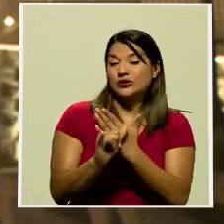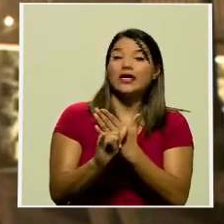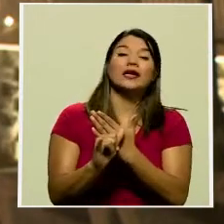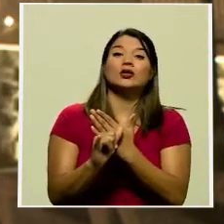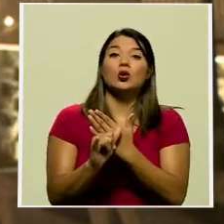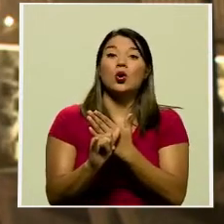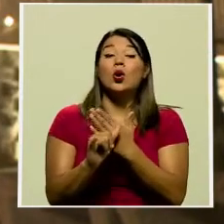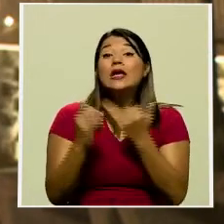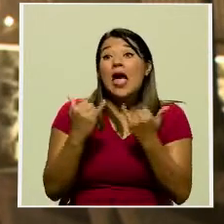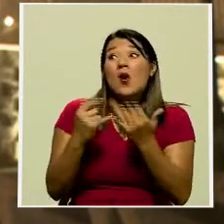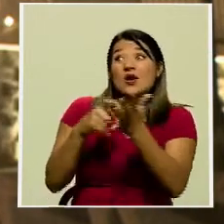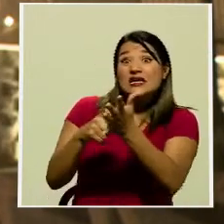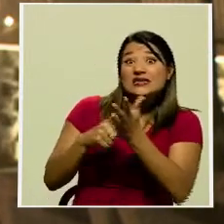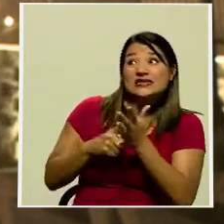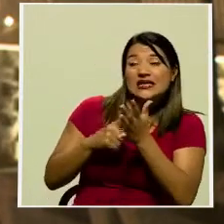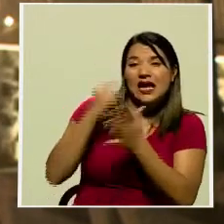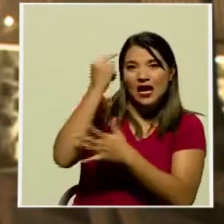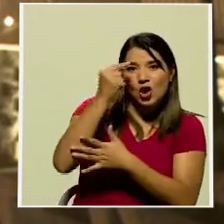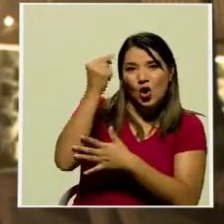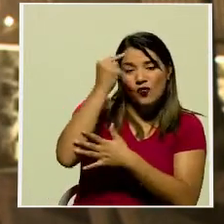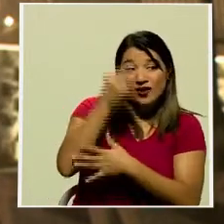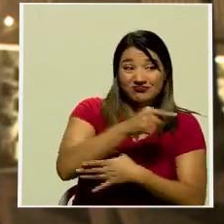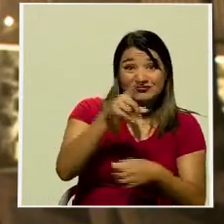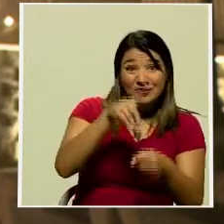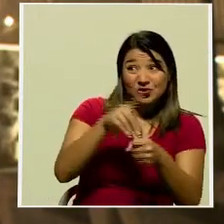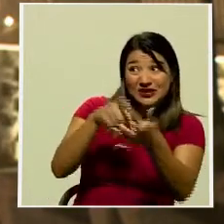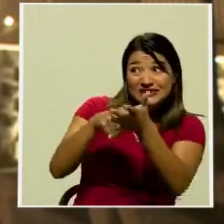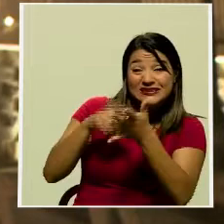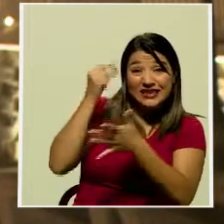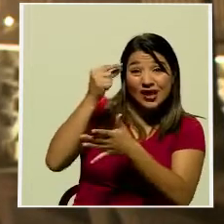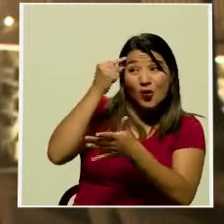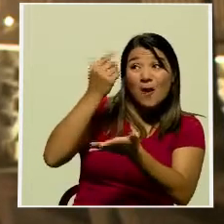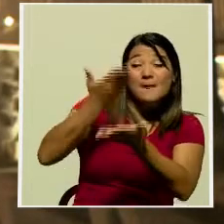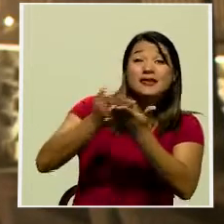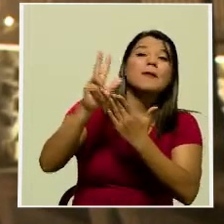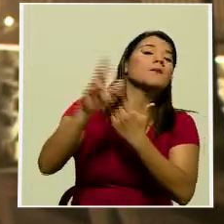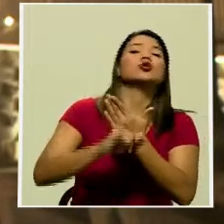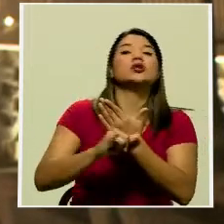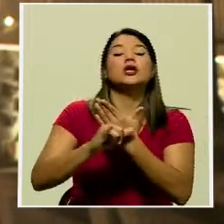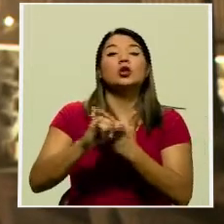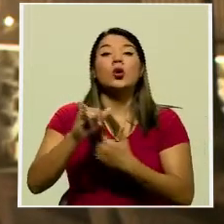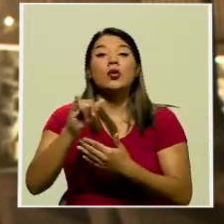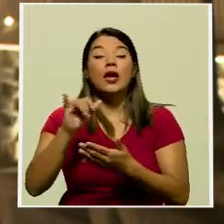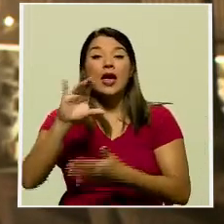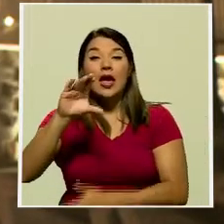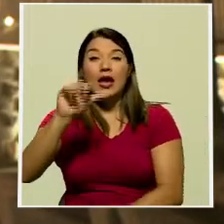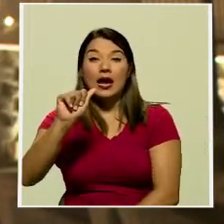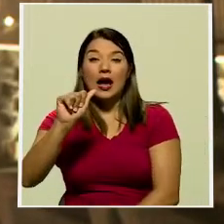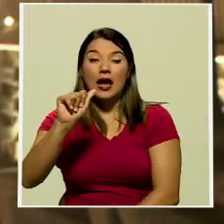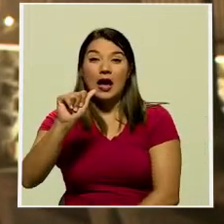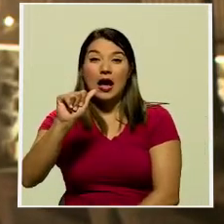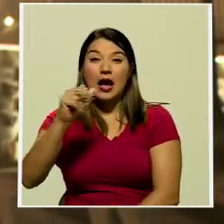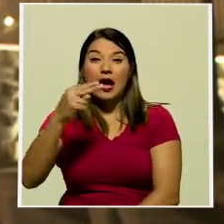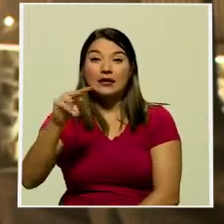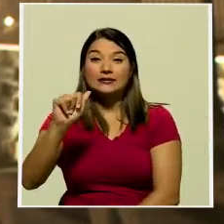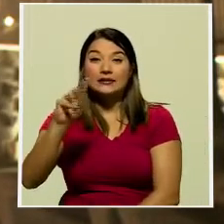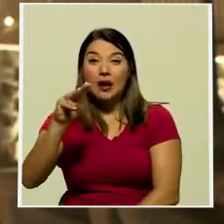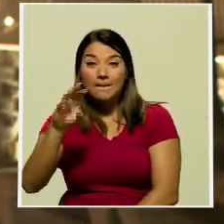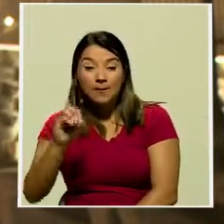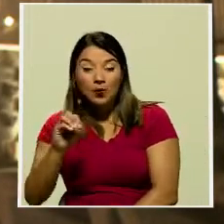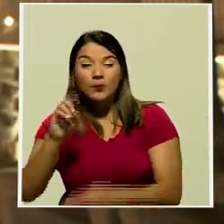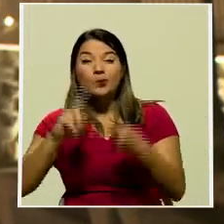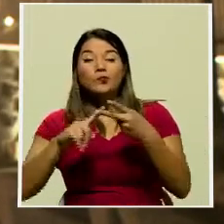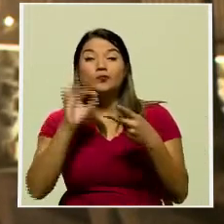está exigiendo al gobierno que se presente, tanto el del cáñamo industrial como el que es el cannabis medicinal y que bueno, como